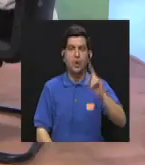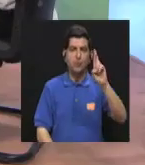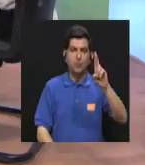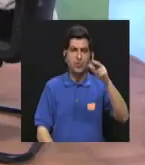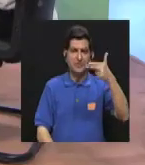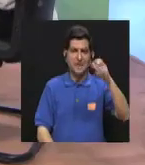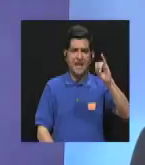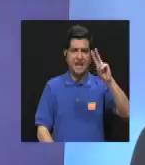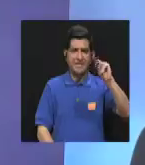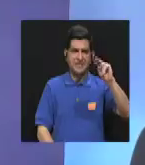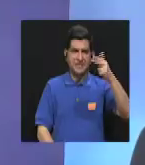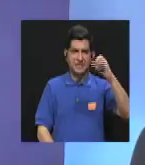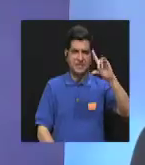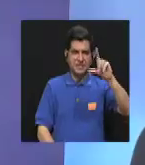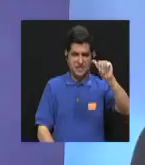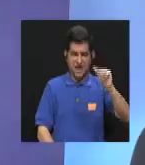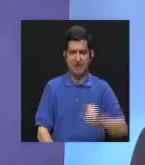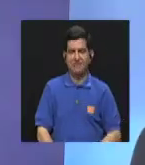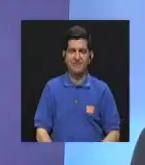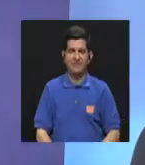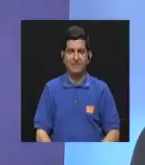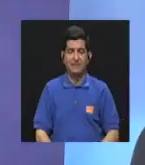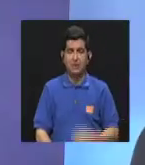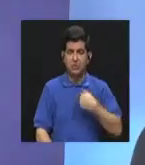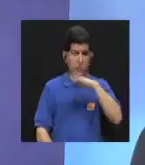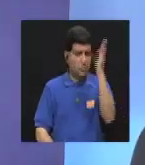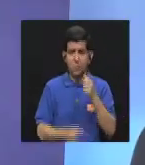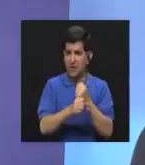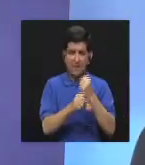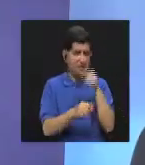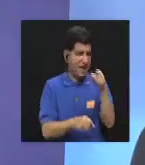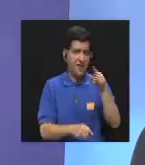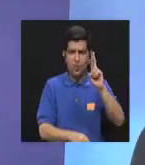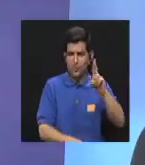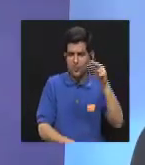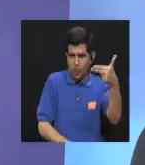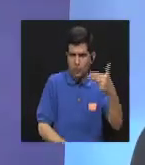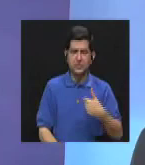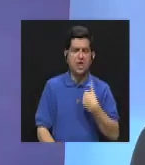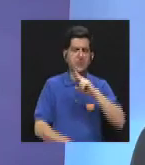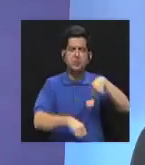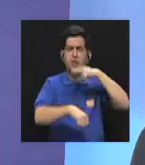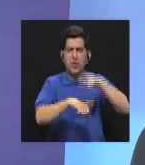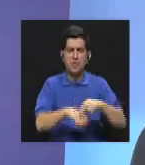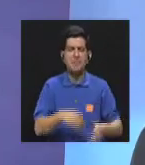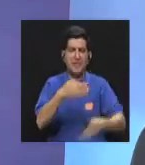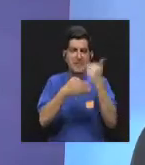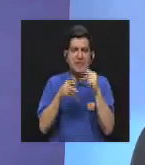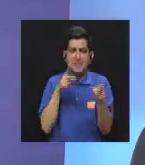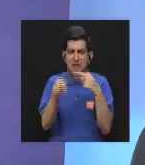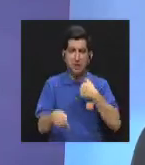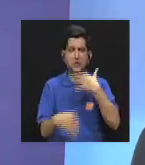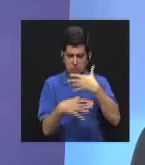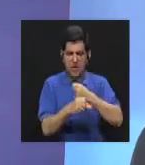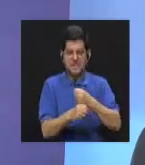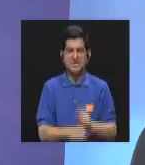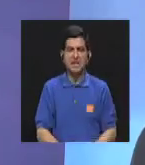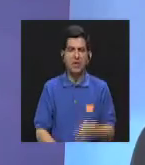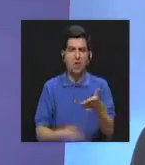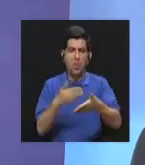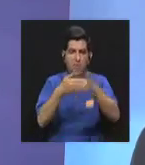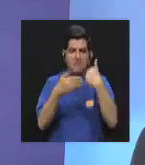Chinchilla. Ajá. La editora, yo nunca había trabajado con Rosa. Yo normalmente hago una preedición, la hago yo, o un